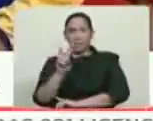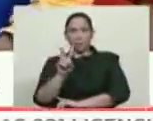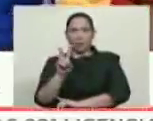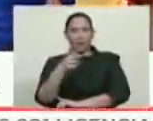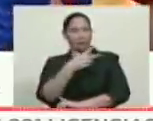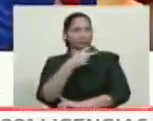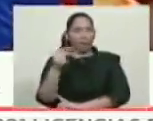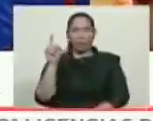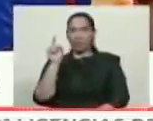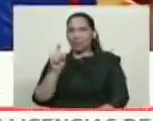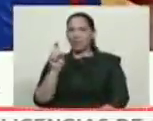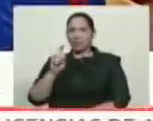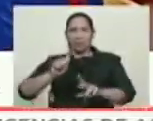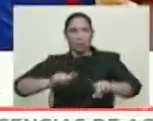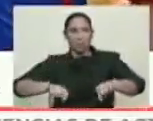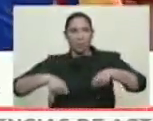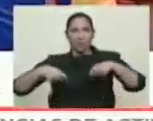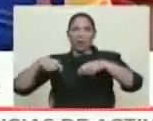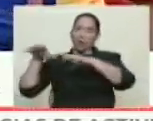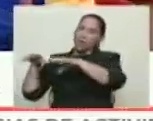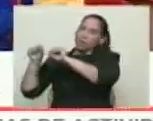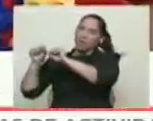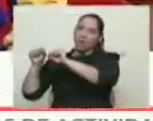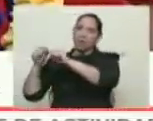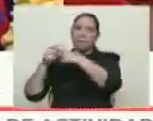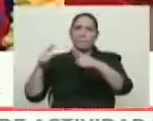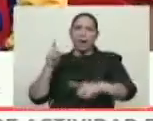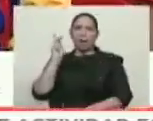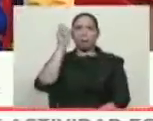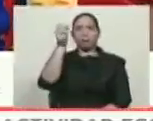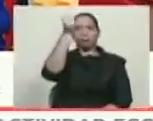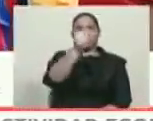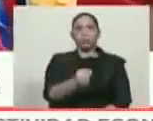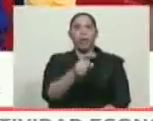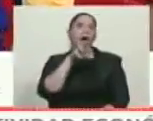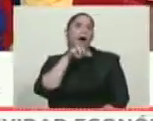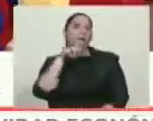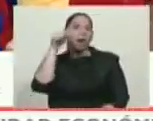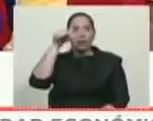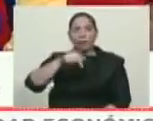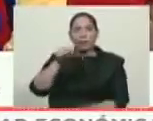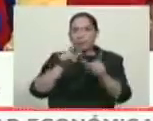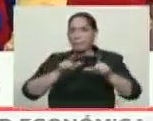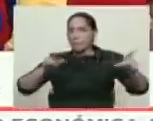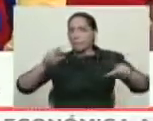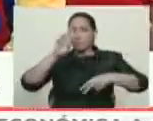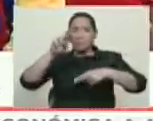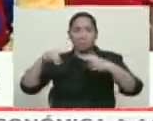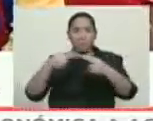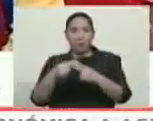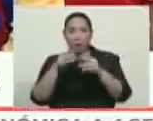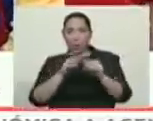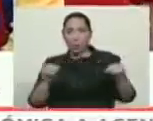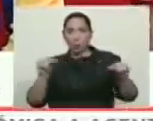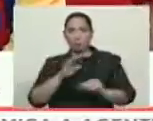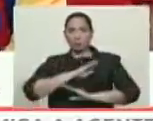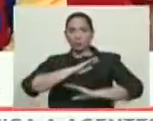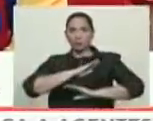necesitamos pantalones imperiales para venir a hablar acá, ni en ningún espacio de nuestro territorio.